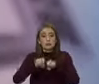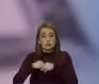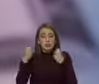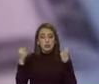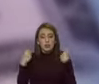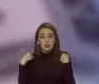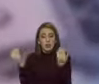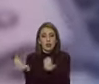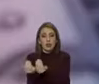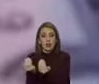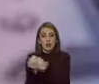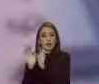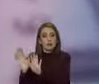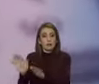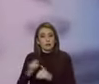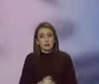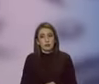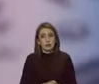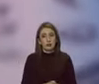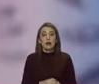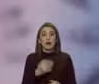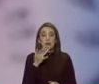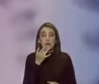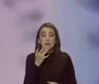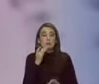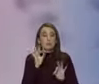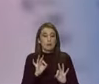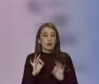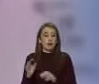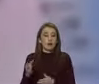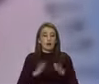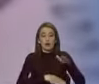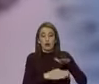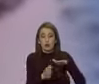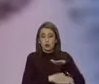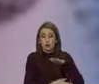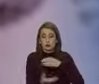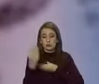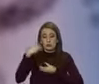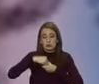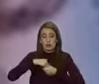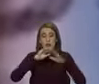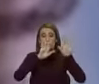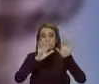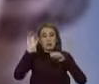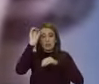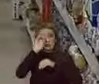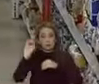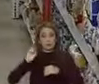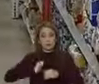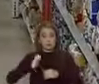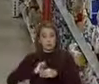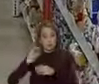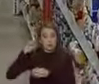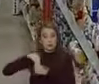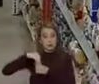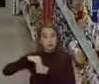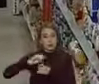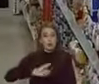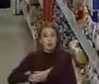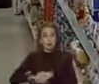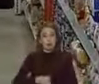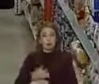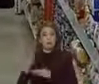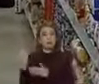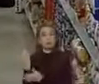desecharse. Prefiera preparar alimentos en casa. Trate de ahorrar por lo menos el 10% de sus ingresos, lo cual podría servir para crear un fondo